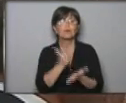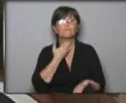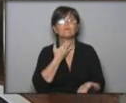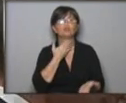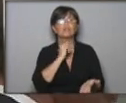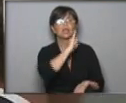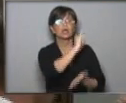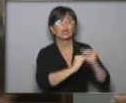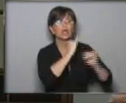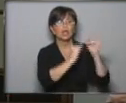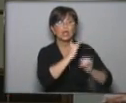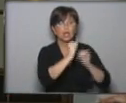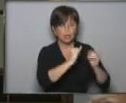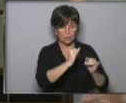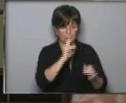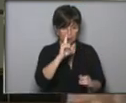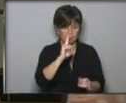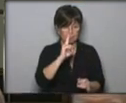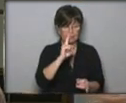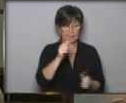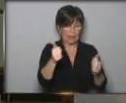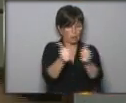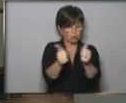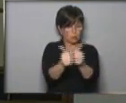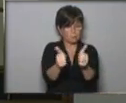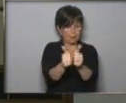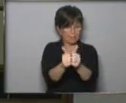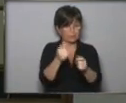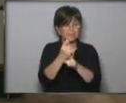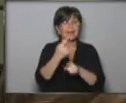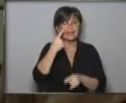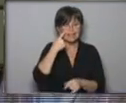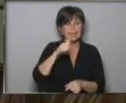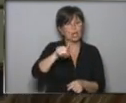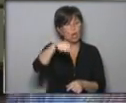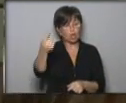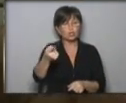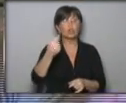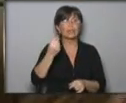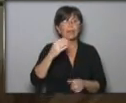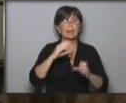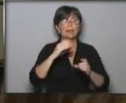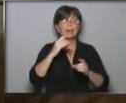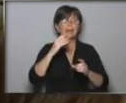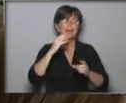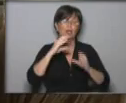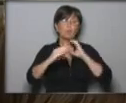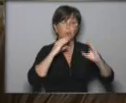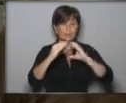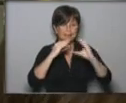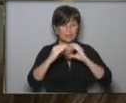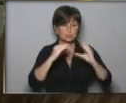Sede, y de Monseñor Celli, que conoce muy bien Buenos Aires, es el encargado de medios en el